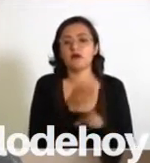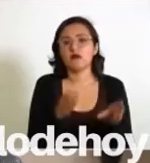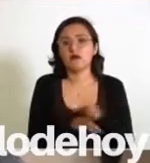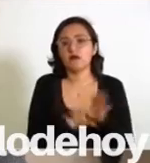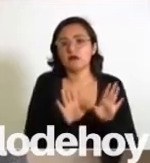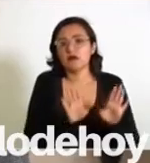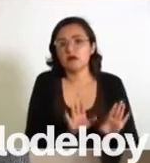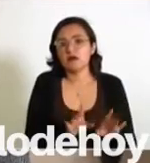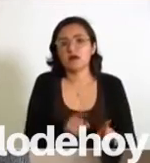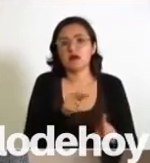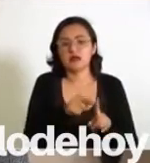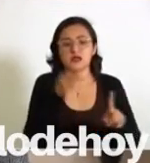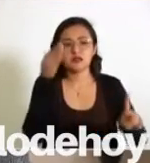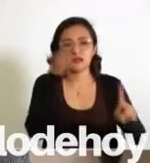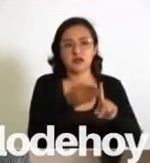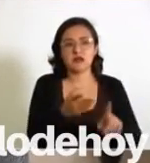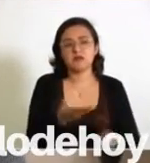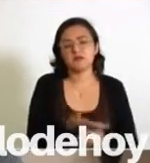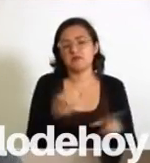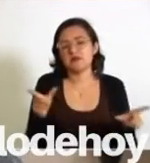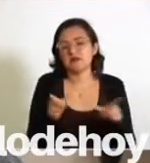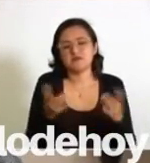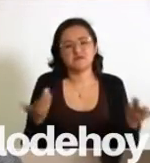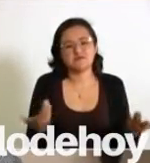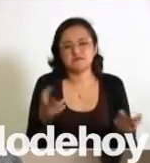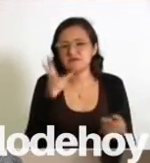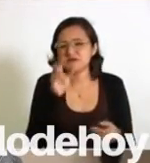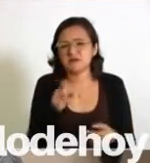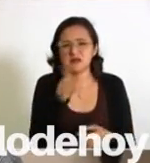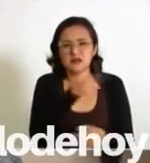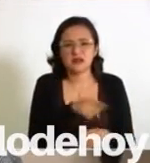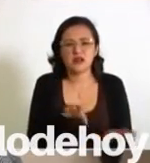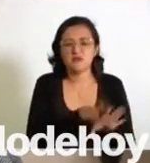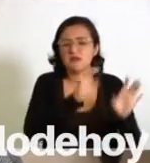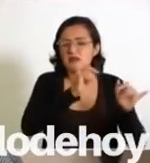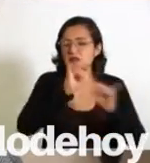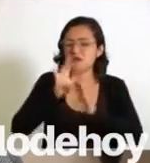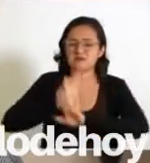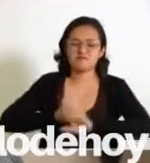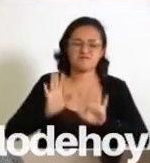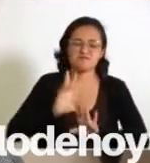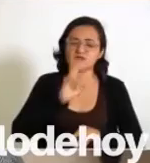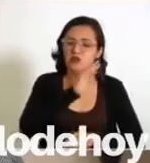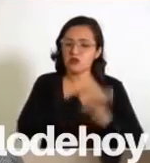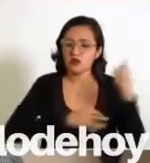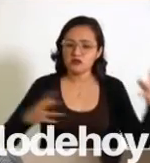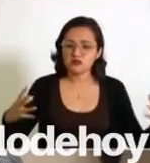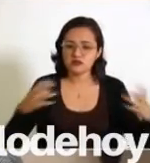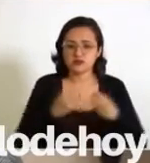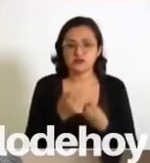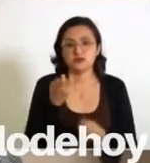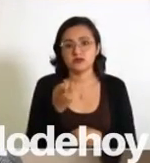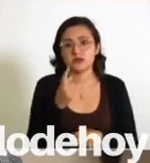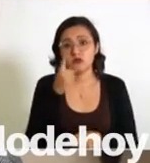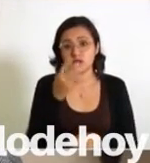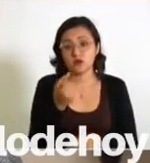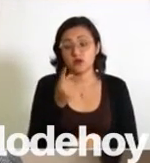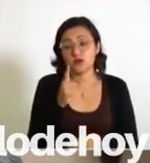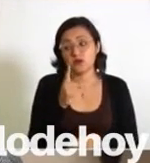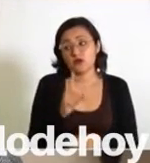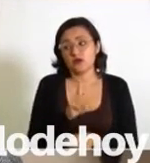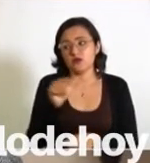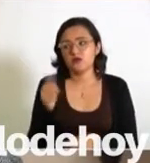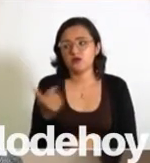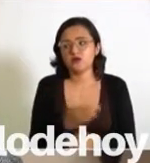específicas tan pequeñas porque son individuales y entonces este eso es uno y el otro cual